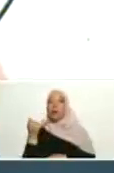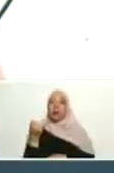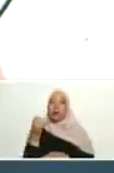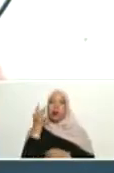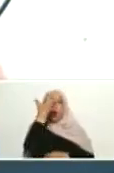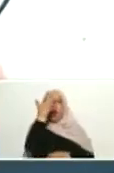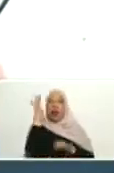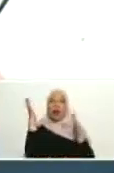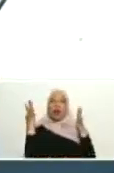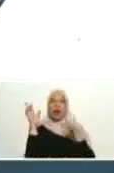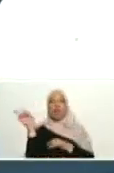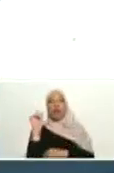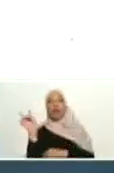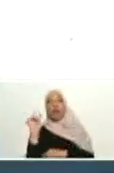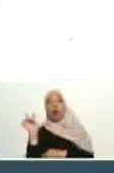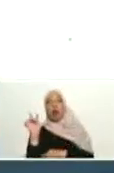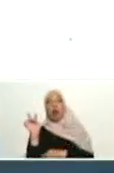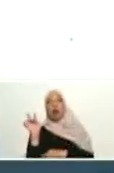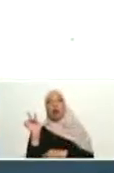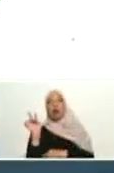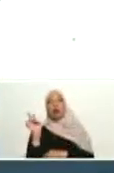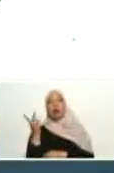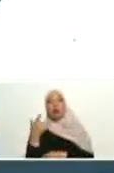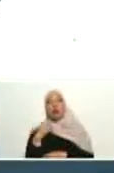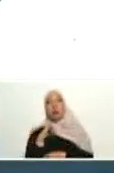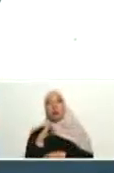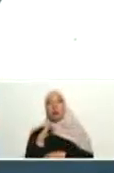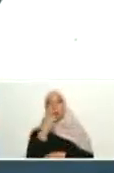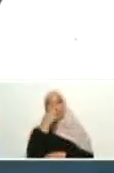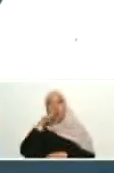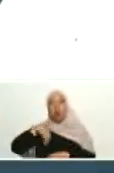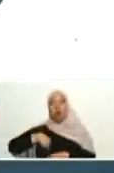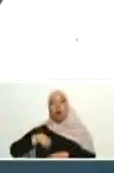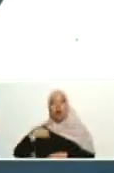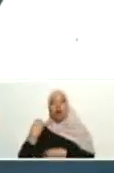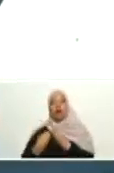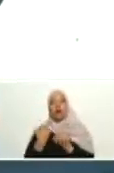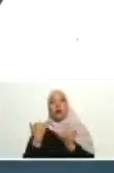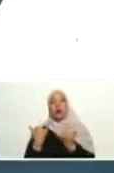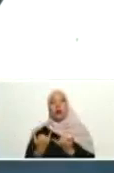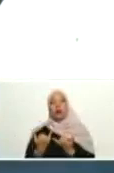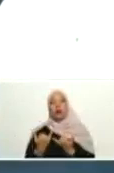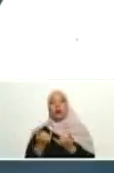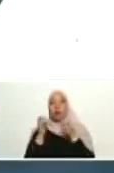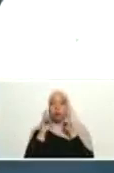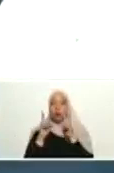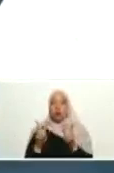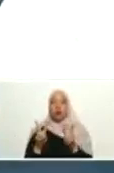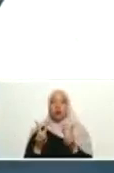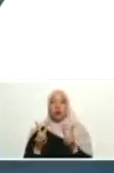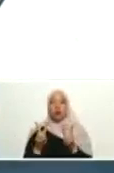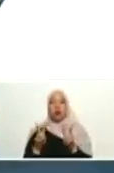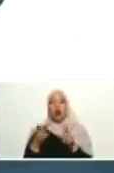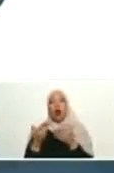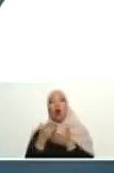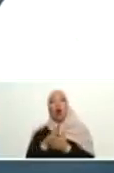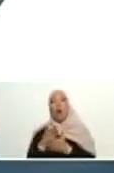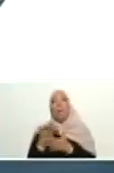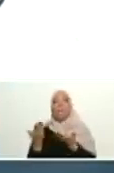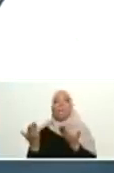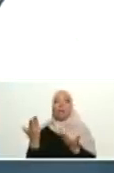carnavales que ha tenido Venezuela. Y cómo eso también tuvo impacto en nuestra economía. Yo ahora mostraba una lámina comparativa